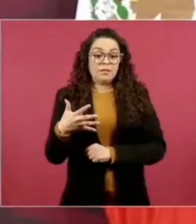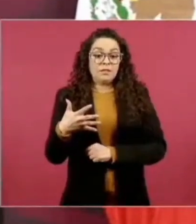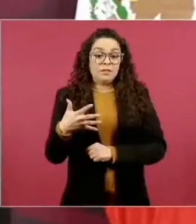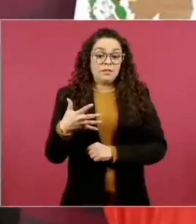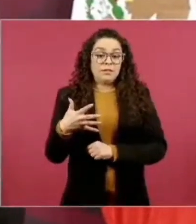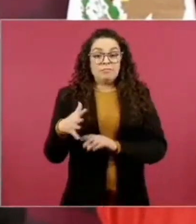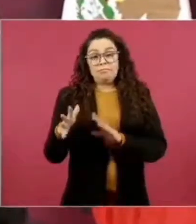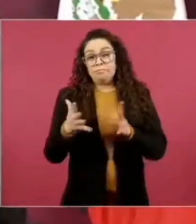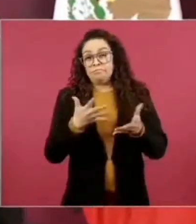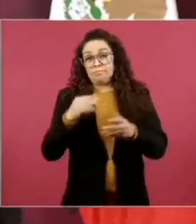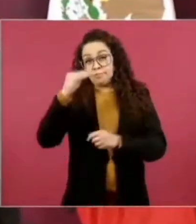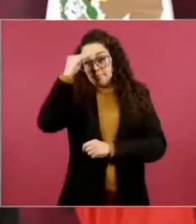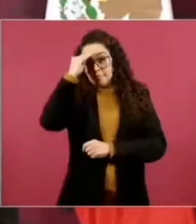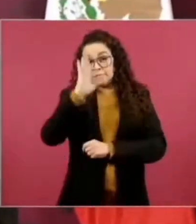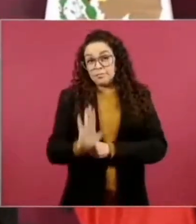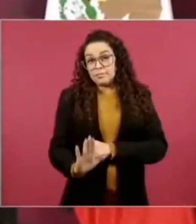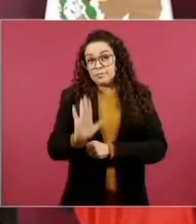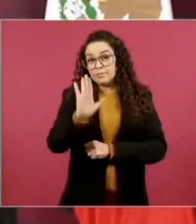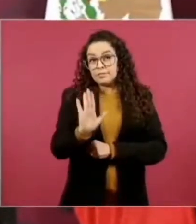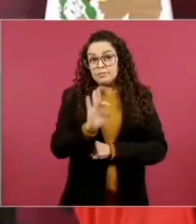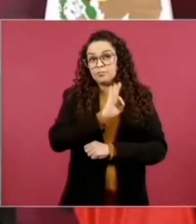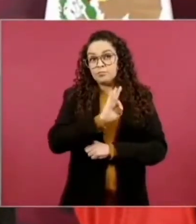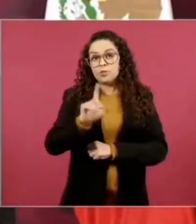en el 70%